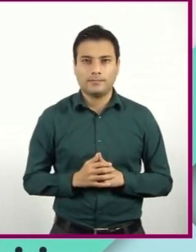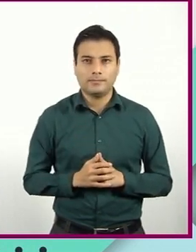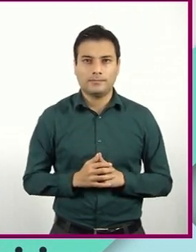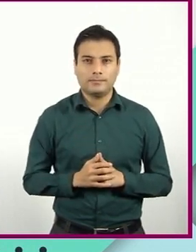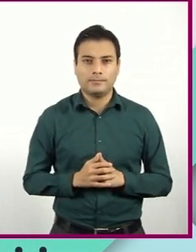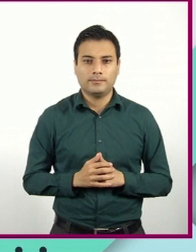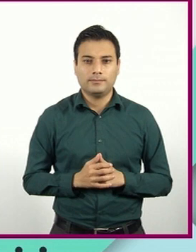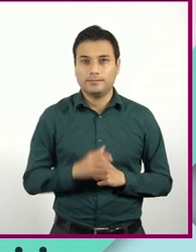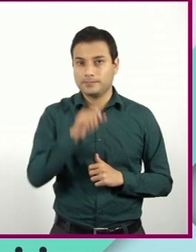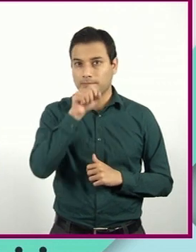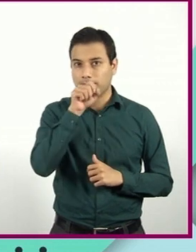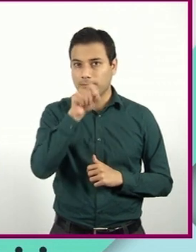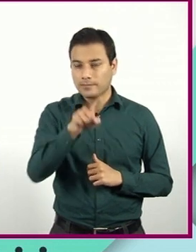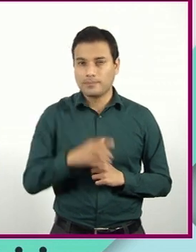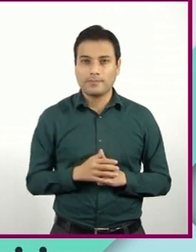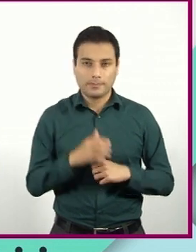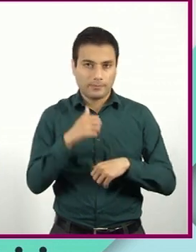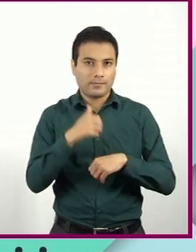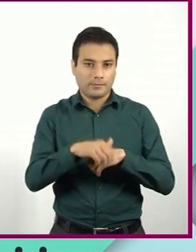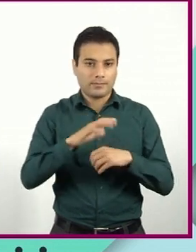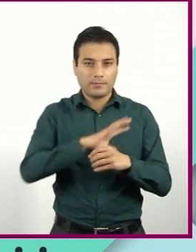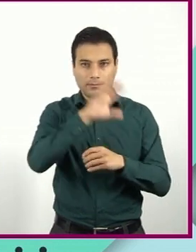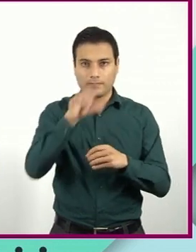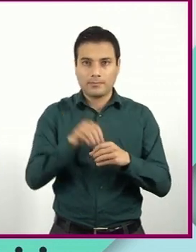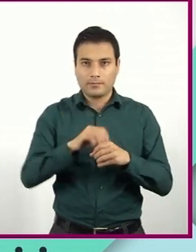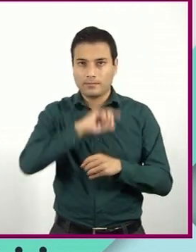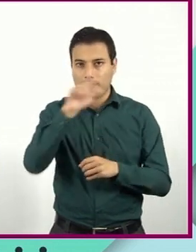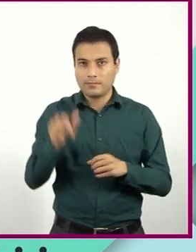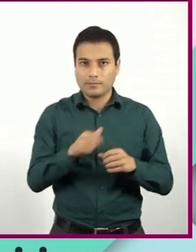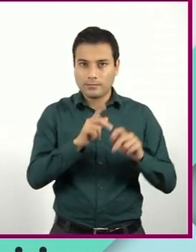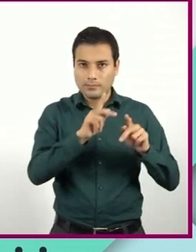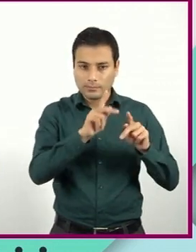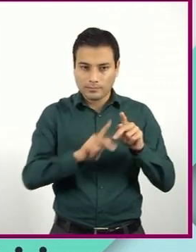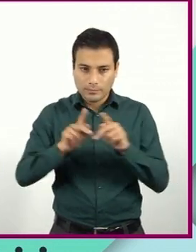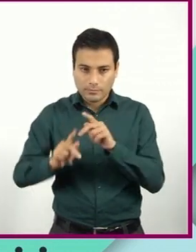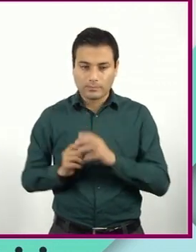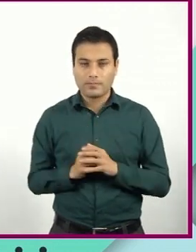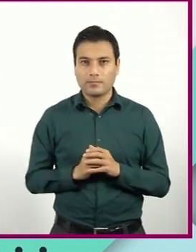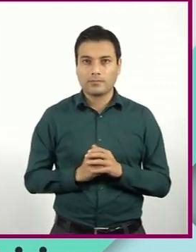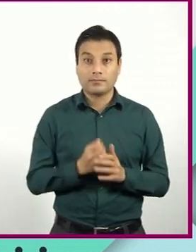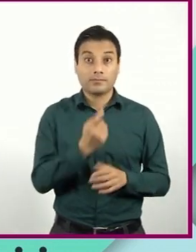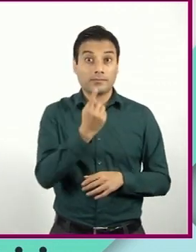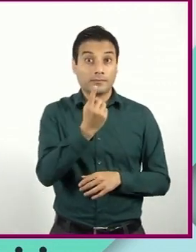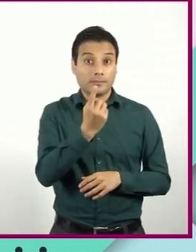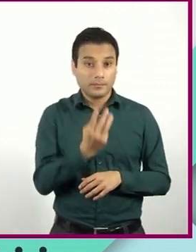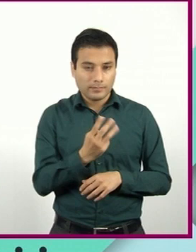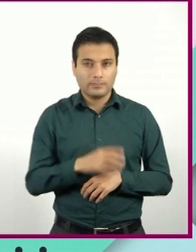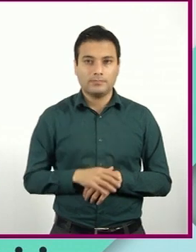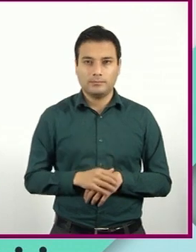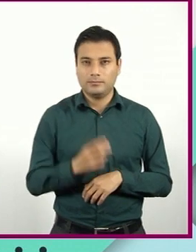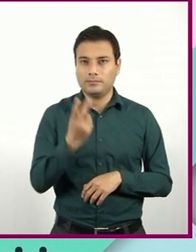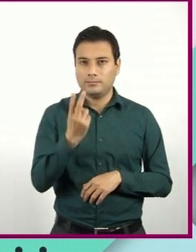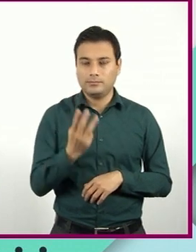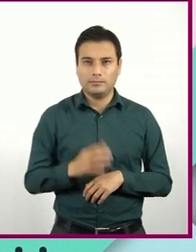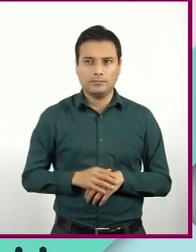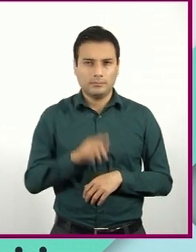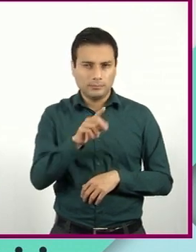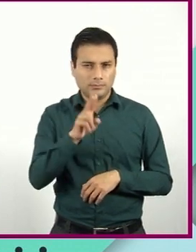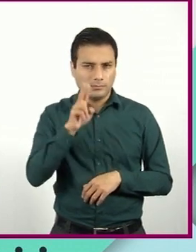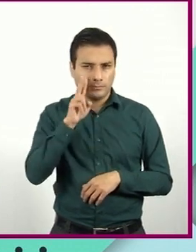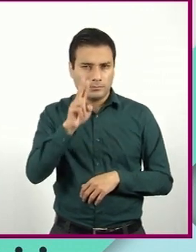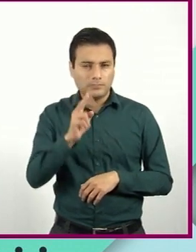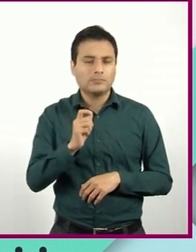el entero. Ahora dividiremos el segmento de 1/3 a 2/3 a la mitad. ¿Observan algo